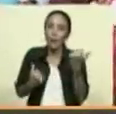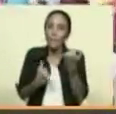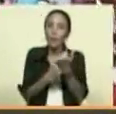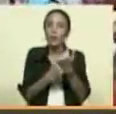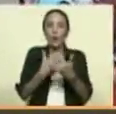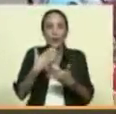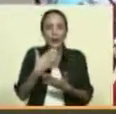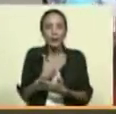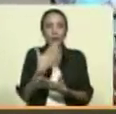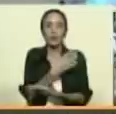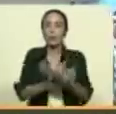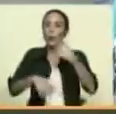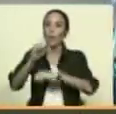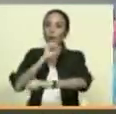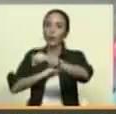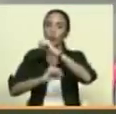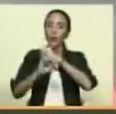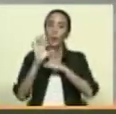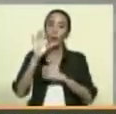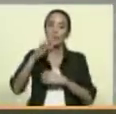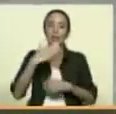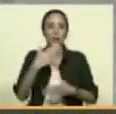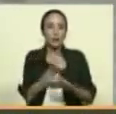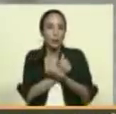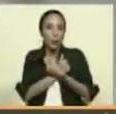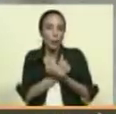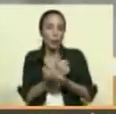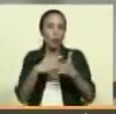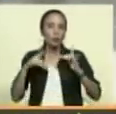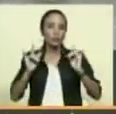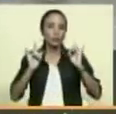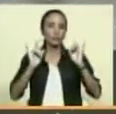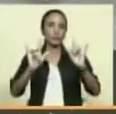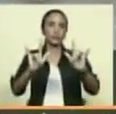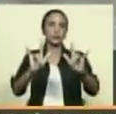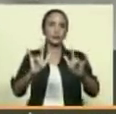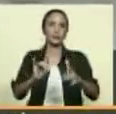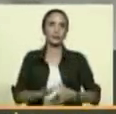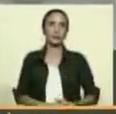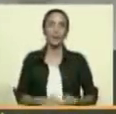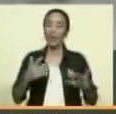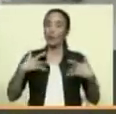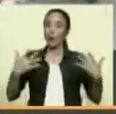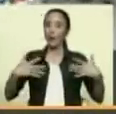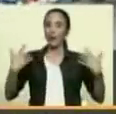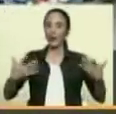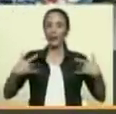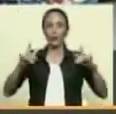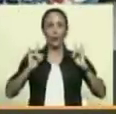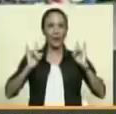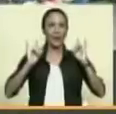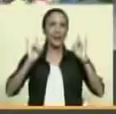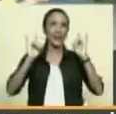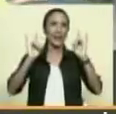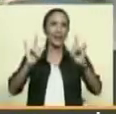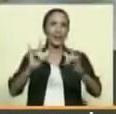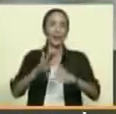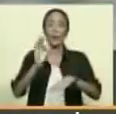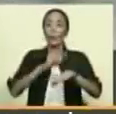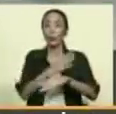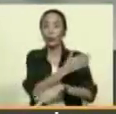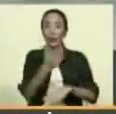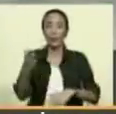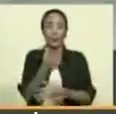Gracias por luchar. Gracias por su amor. Barina, me voy lleno de amor de esta tierra